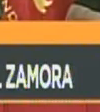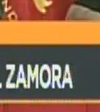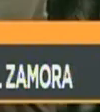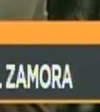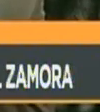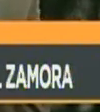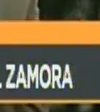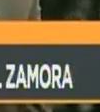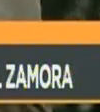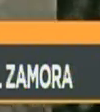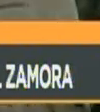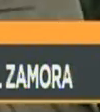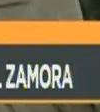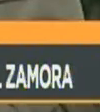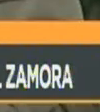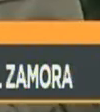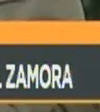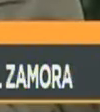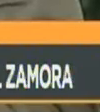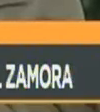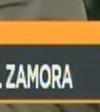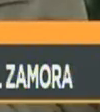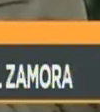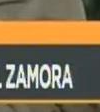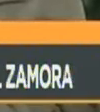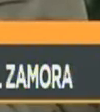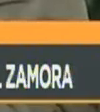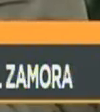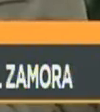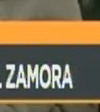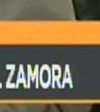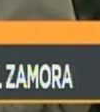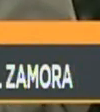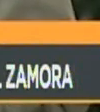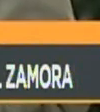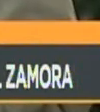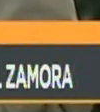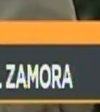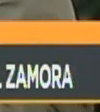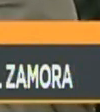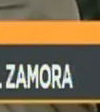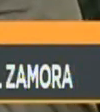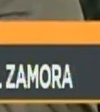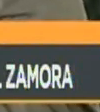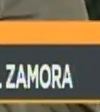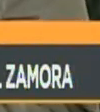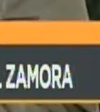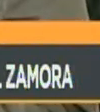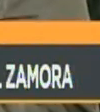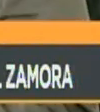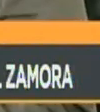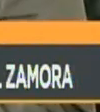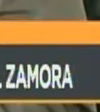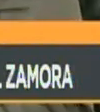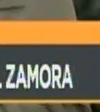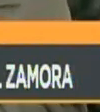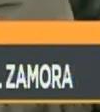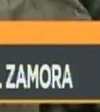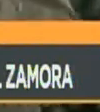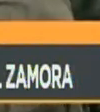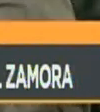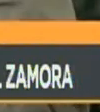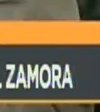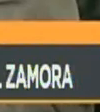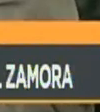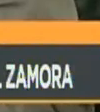un vapor por tu proa habitado, debes caer a estribor dejando verte encarnado. Si acaso por tu vapor la verde se deja ver, sigue avante, ojo visor, debe ser